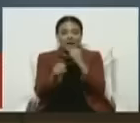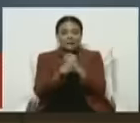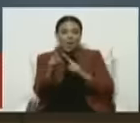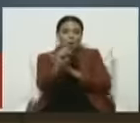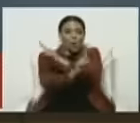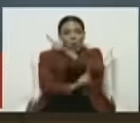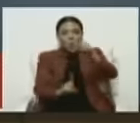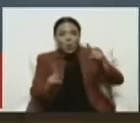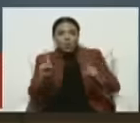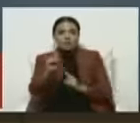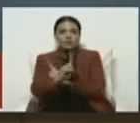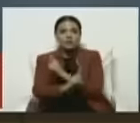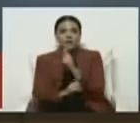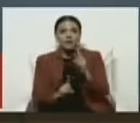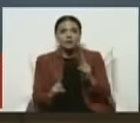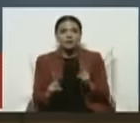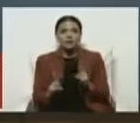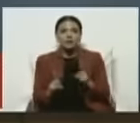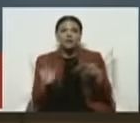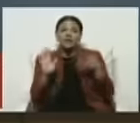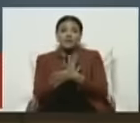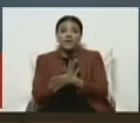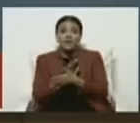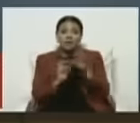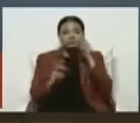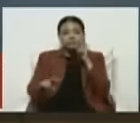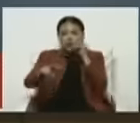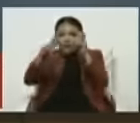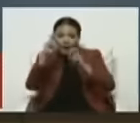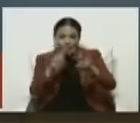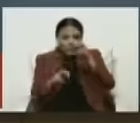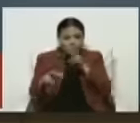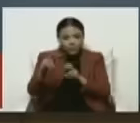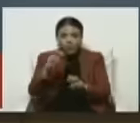coordinemos las líneas de investigación en marcha.